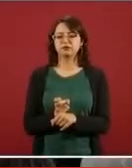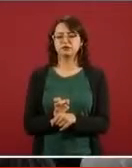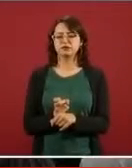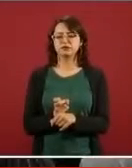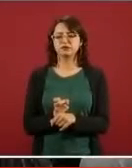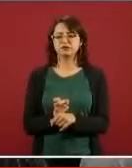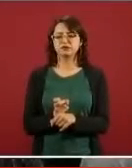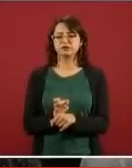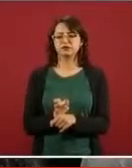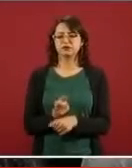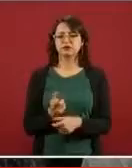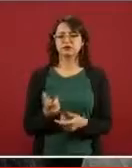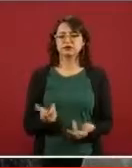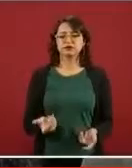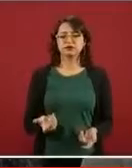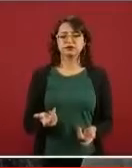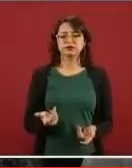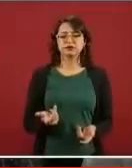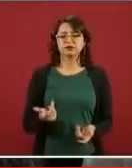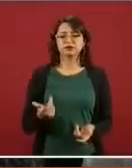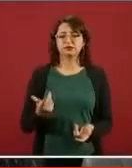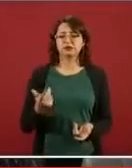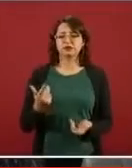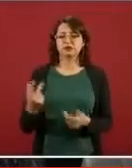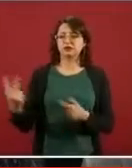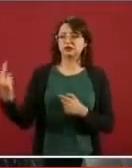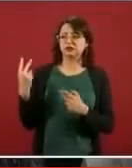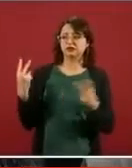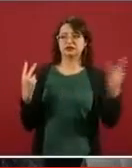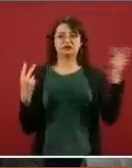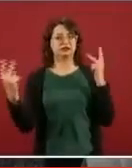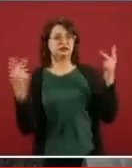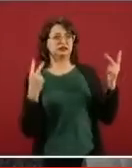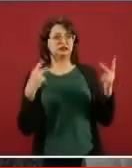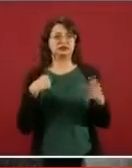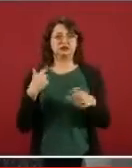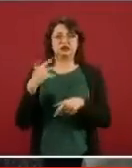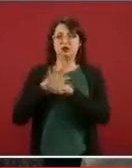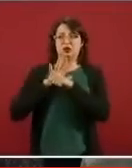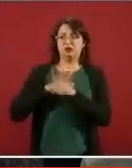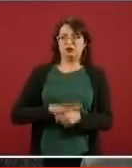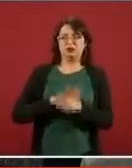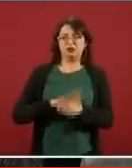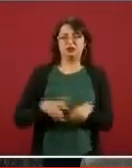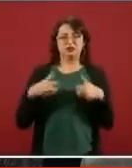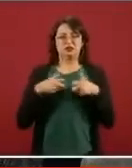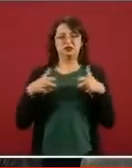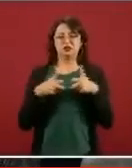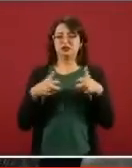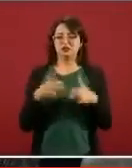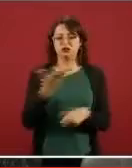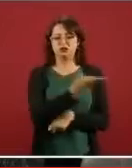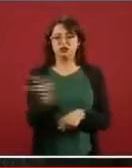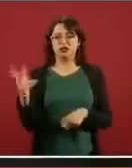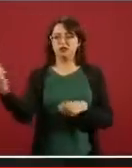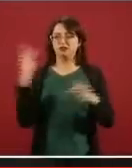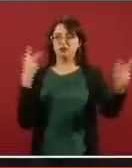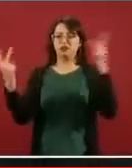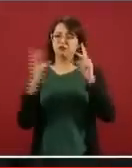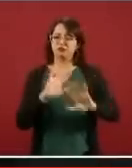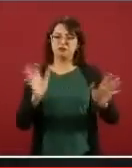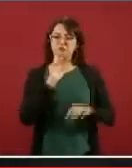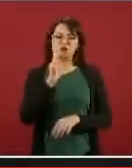a sentir libre y me van a apoyar voy a estar muy nervioso ahí si están ustedes